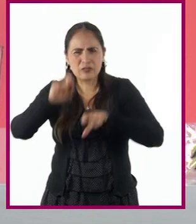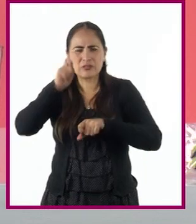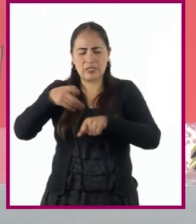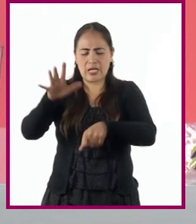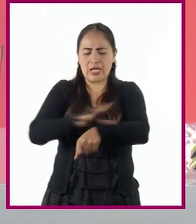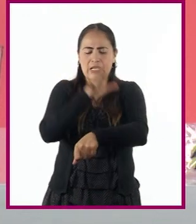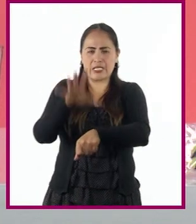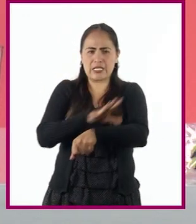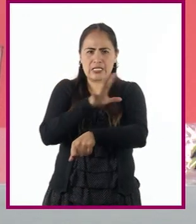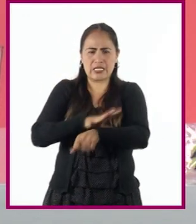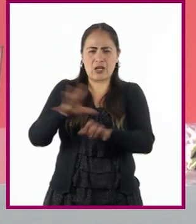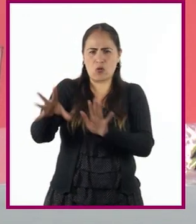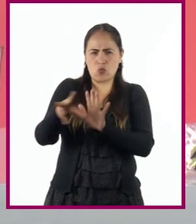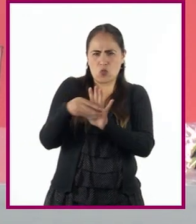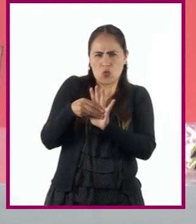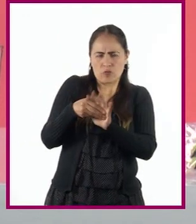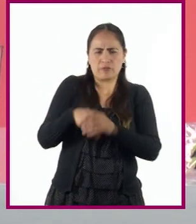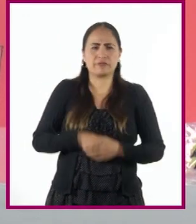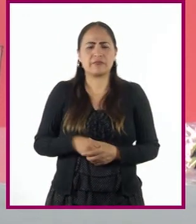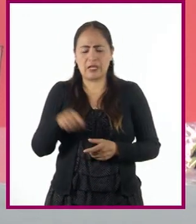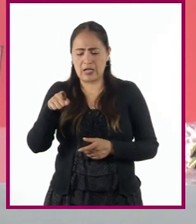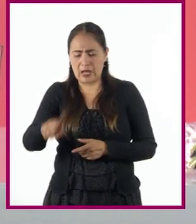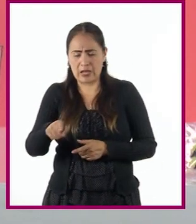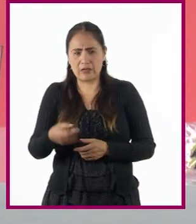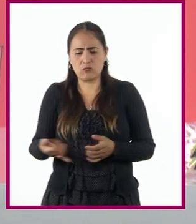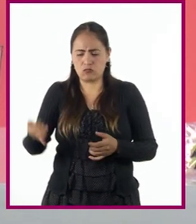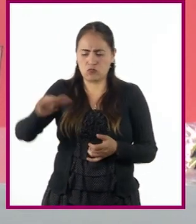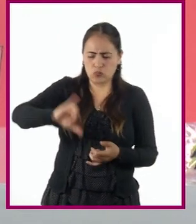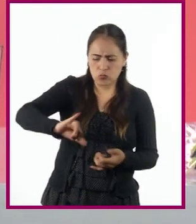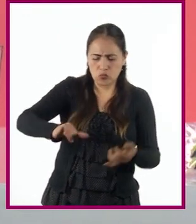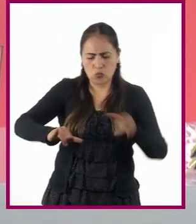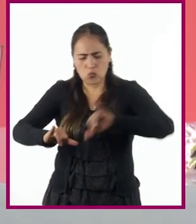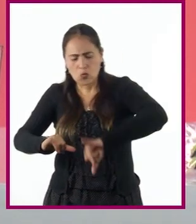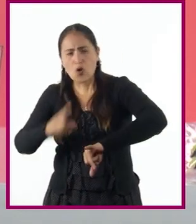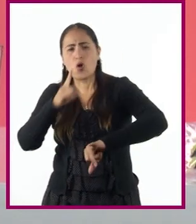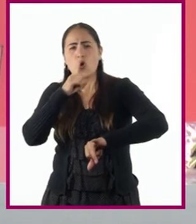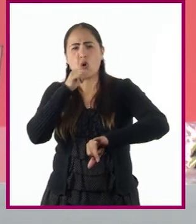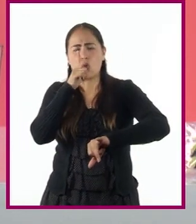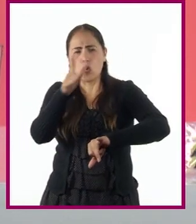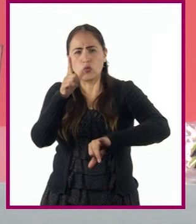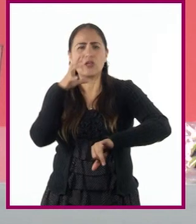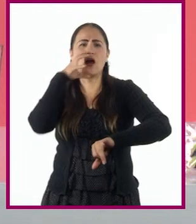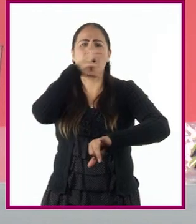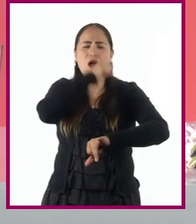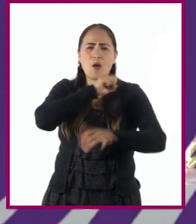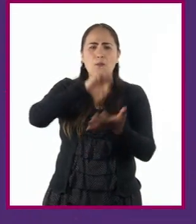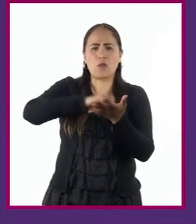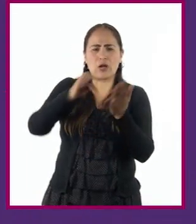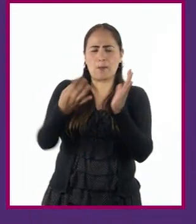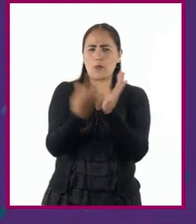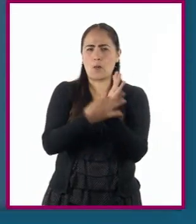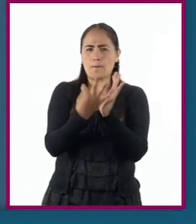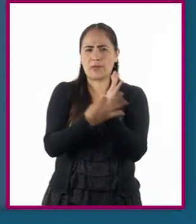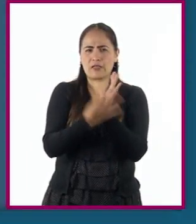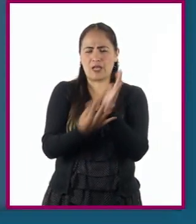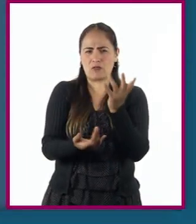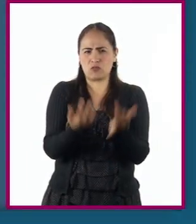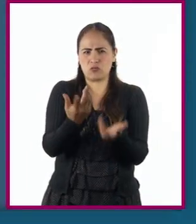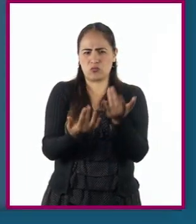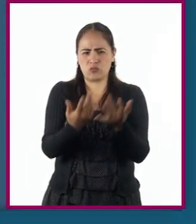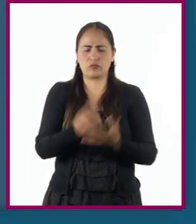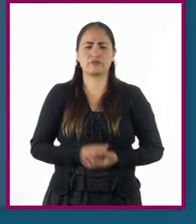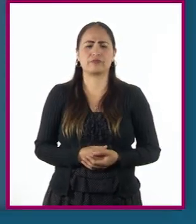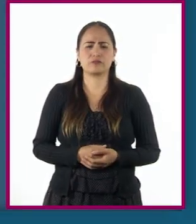Por ejemplo, cuando en una reacción se libera energía en forma de luz y calor, como en la combustión del metano. Muchas